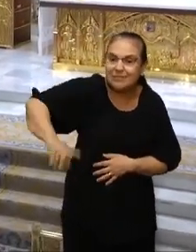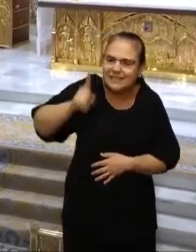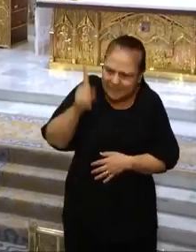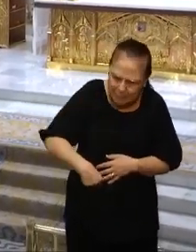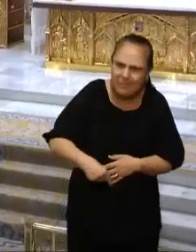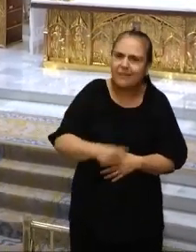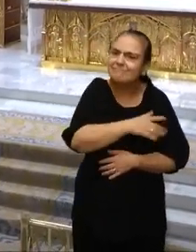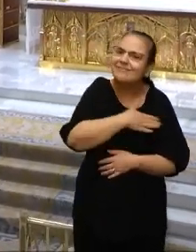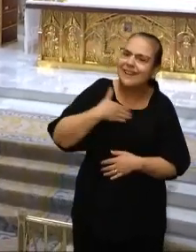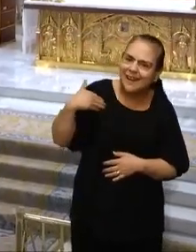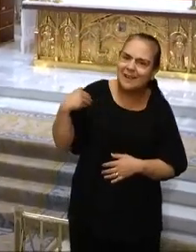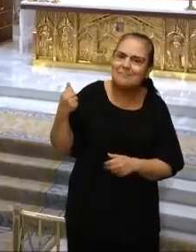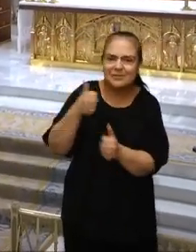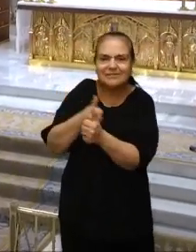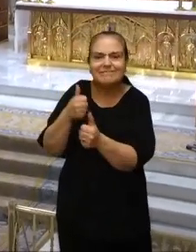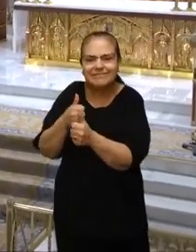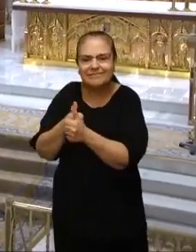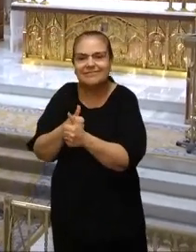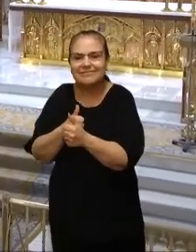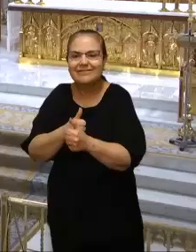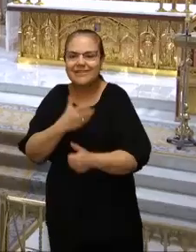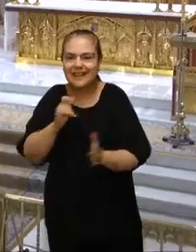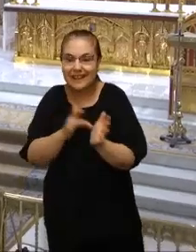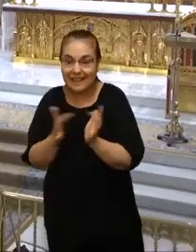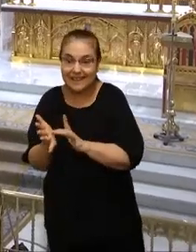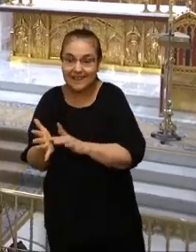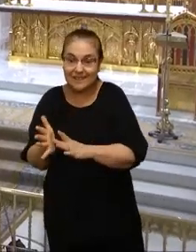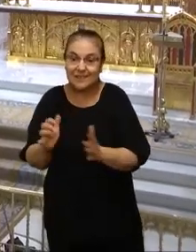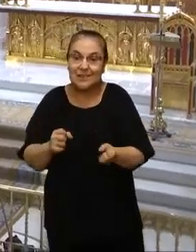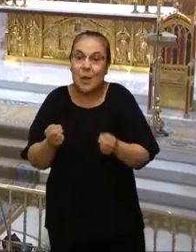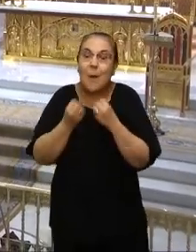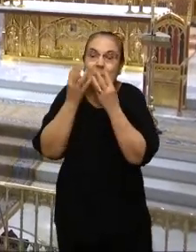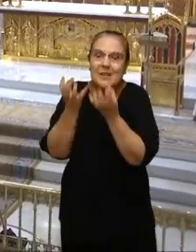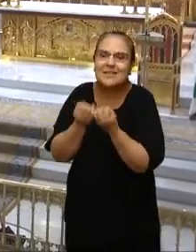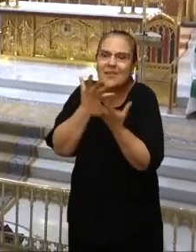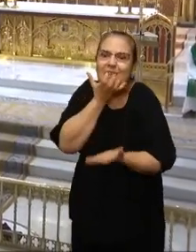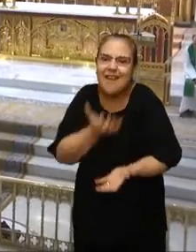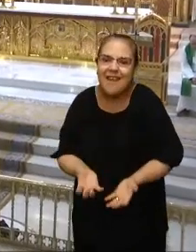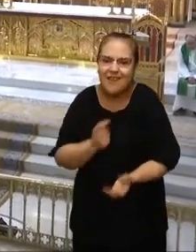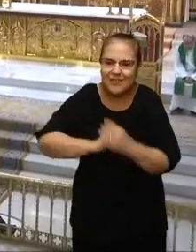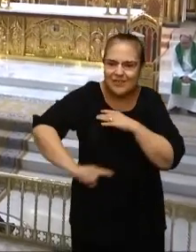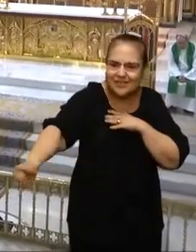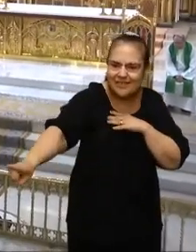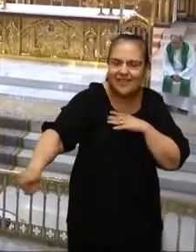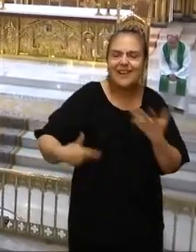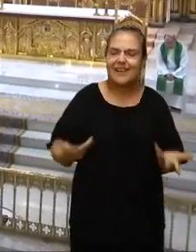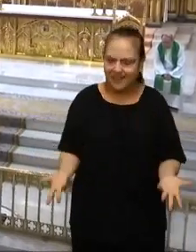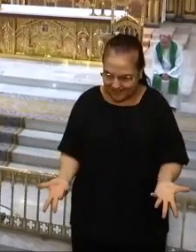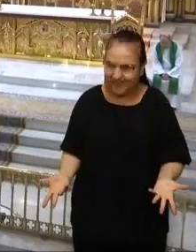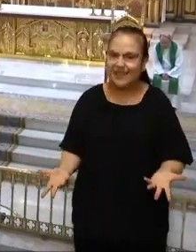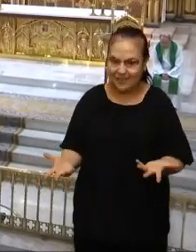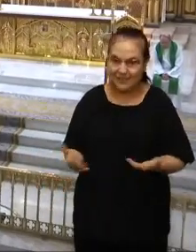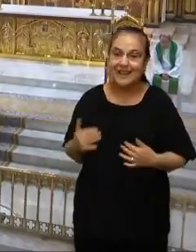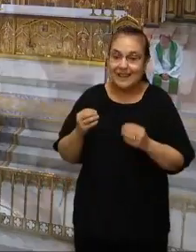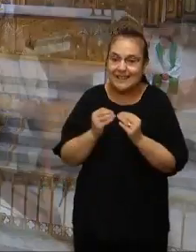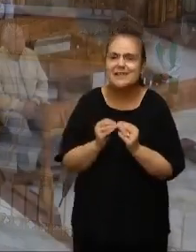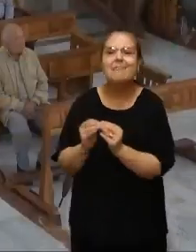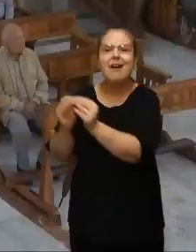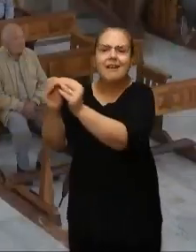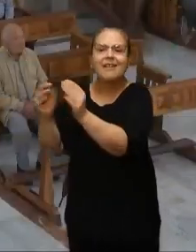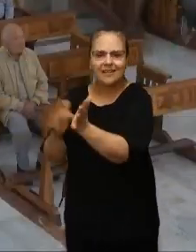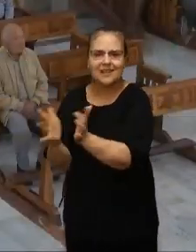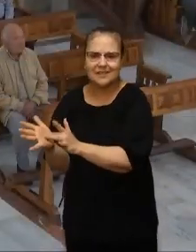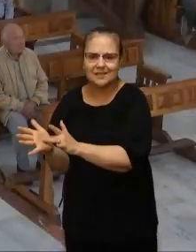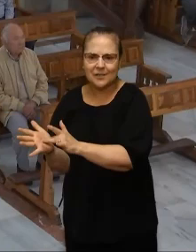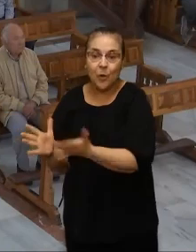ser apóstoles de Cristo, misioneros del Evangelio, llevar a Cristo a todas las personas que tenemos cerca, porque